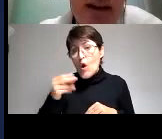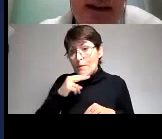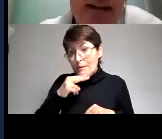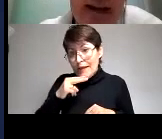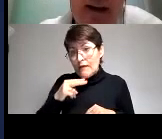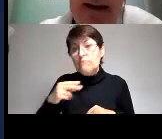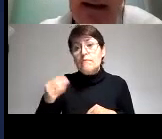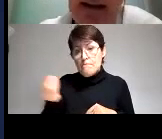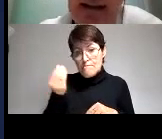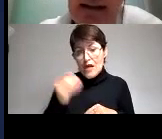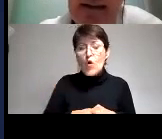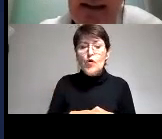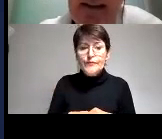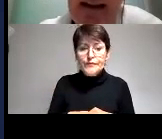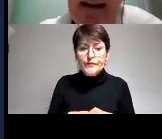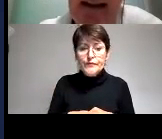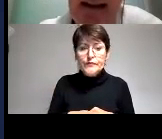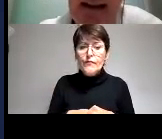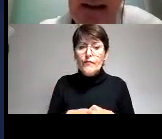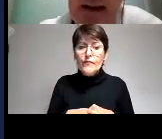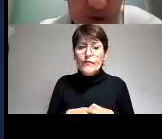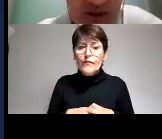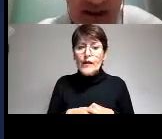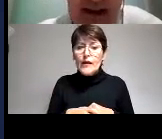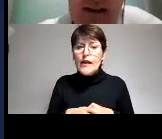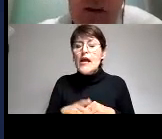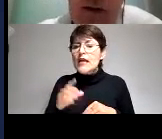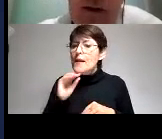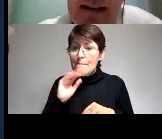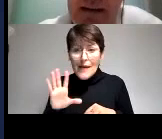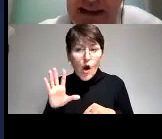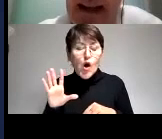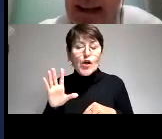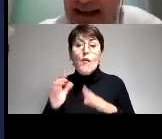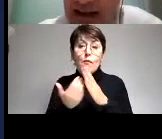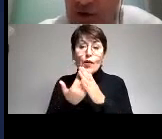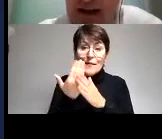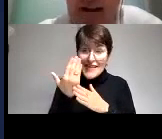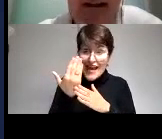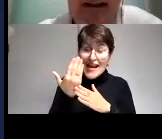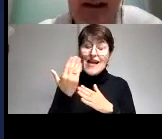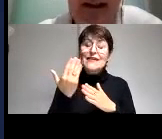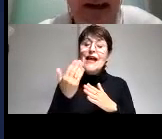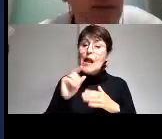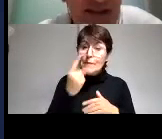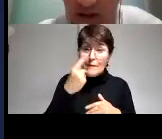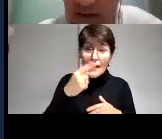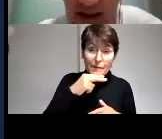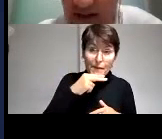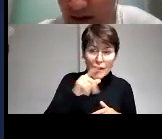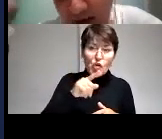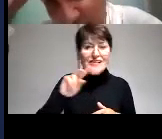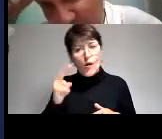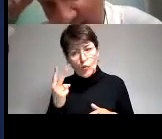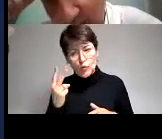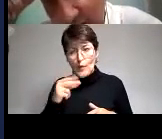dentro de la orina interesa que sea, a poder ser, en la segunda orina de la mañana en ayunas. La medición del